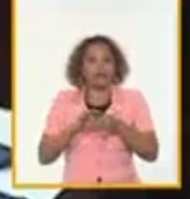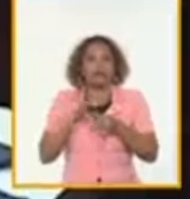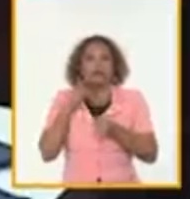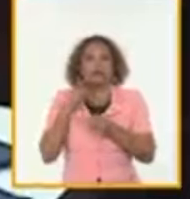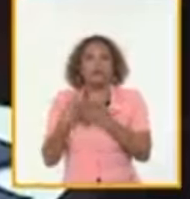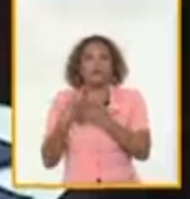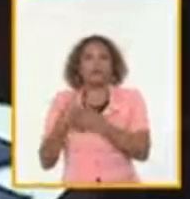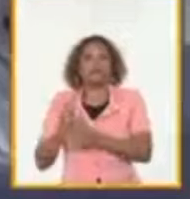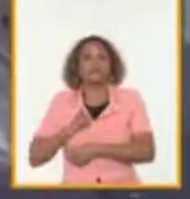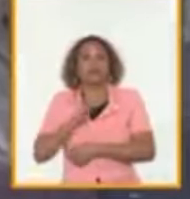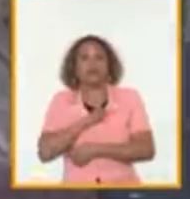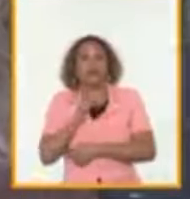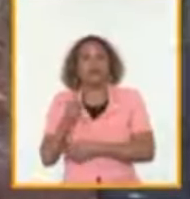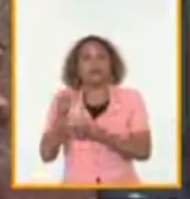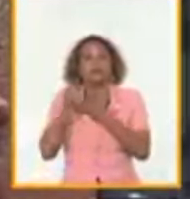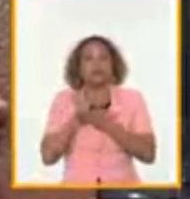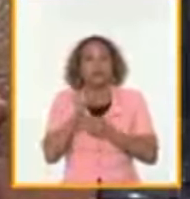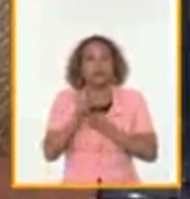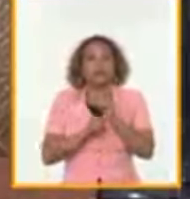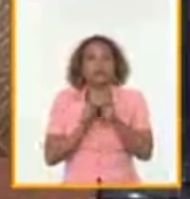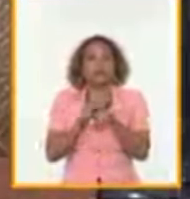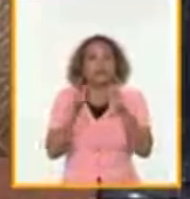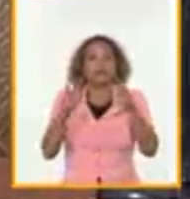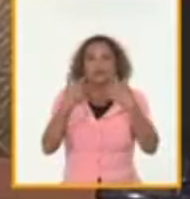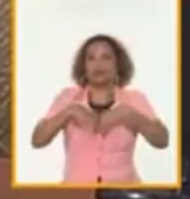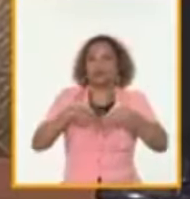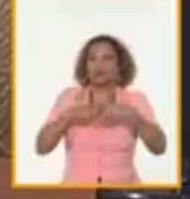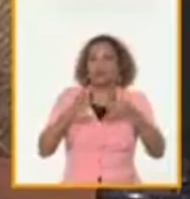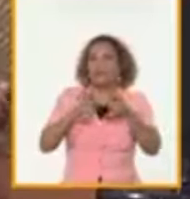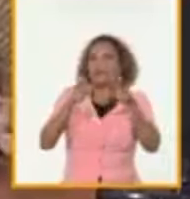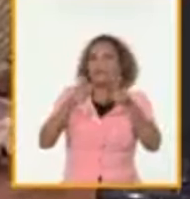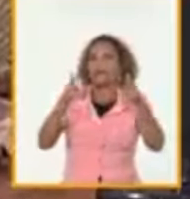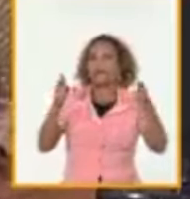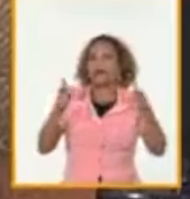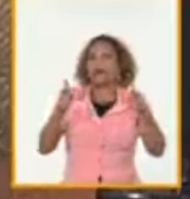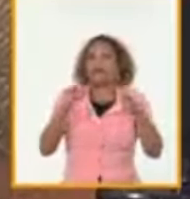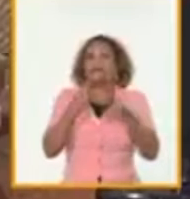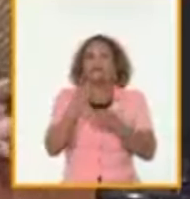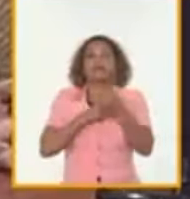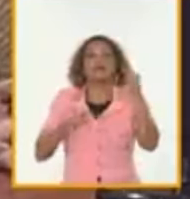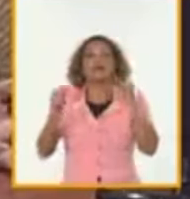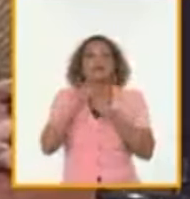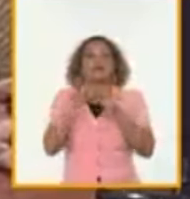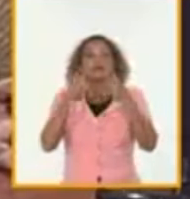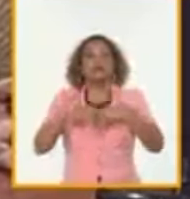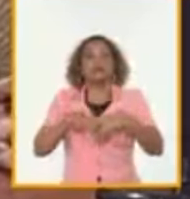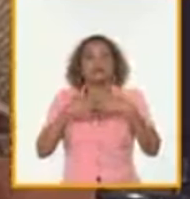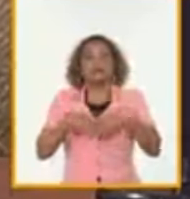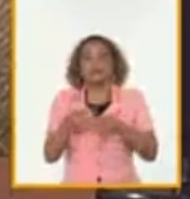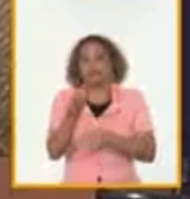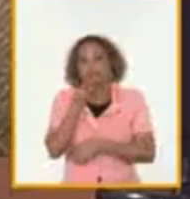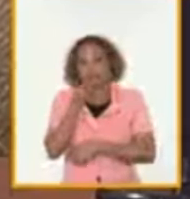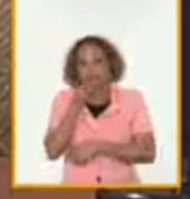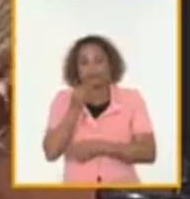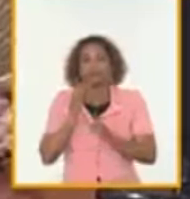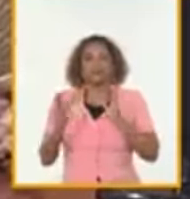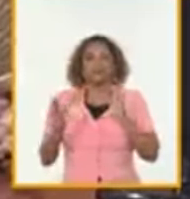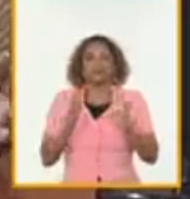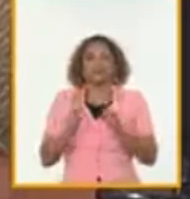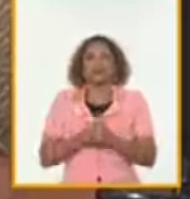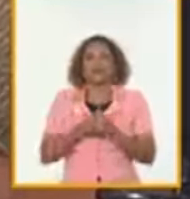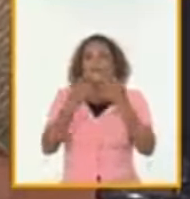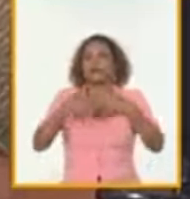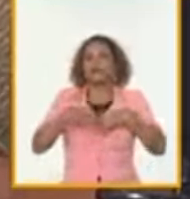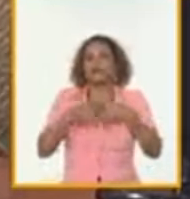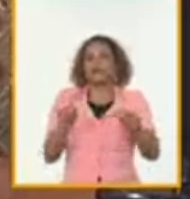Estatal que nos ha permitido incrementar un número de producciones sobre todo en todo lo relacionado con la industri industria alimentaria en la producción de